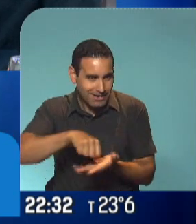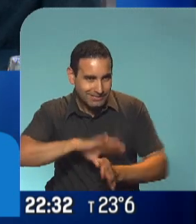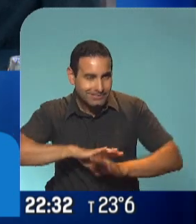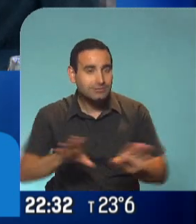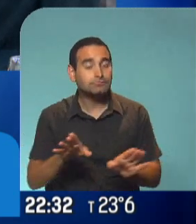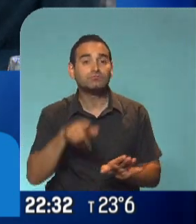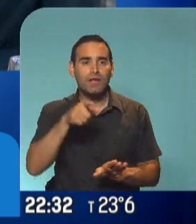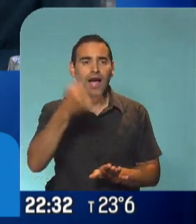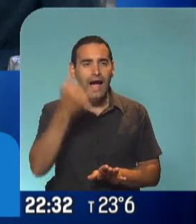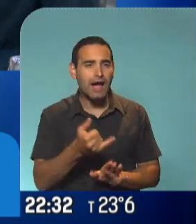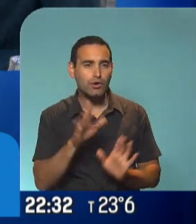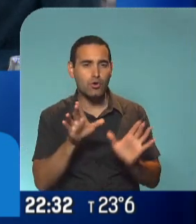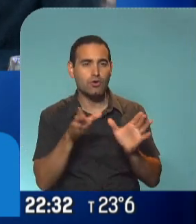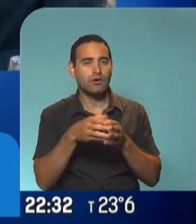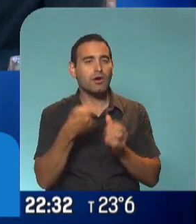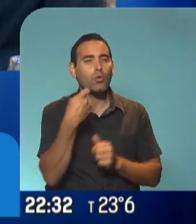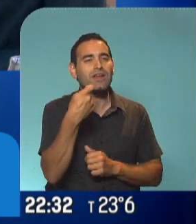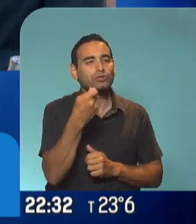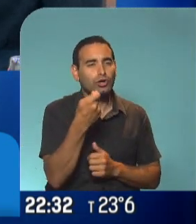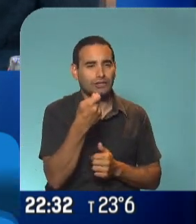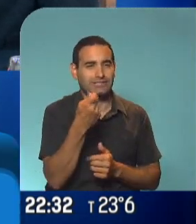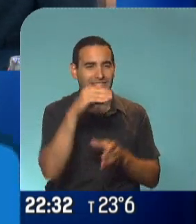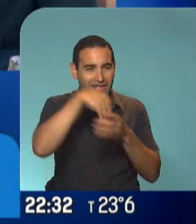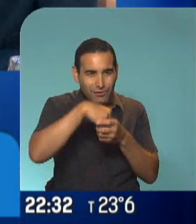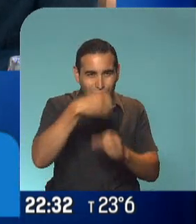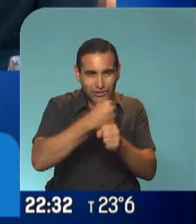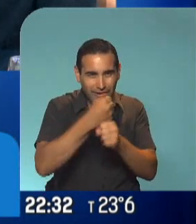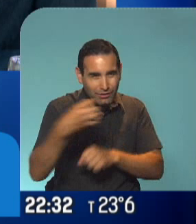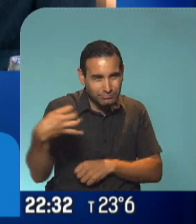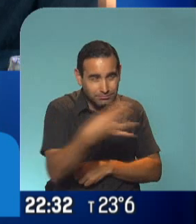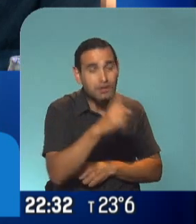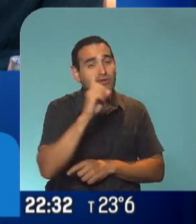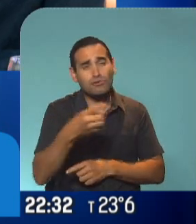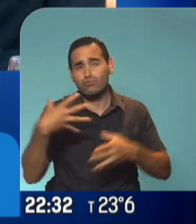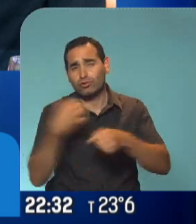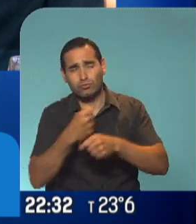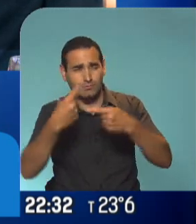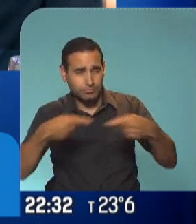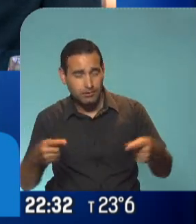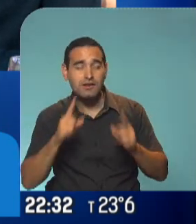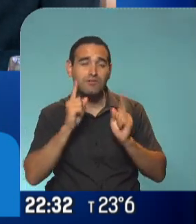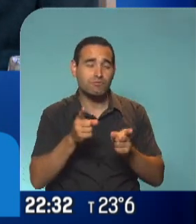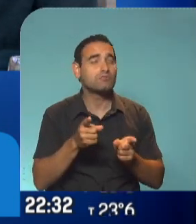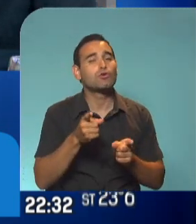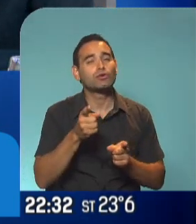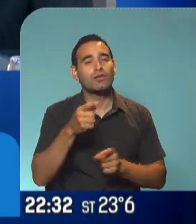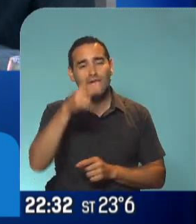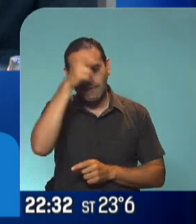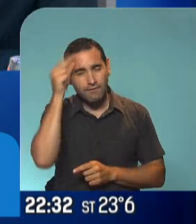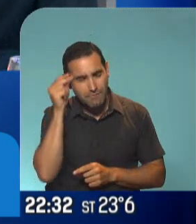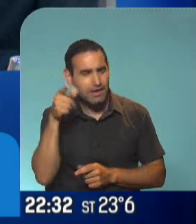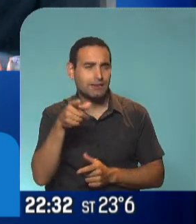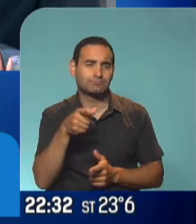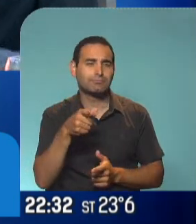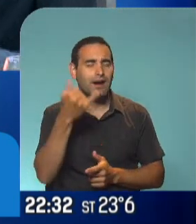hay regímenes dentro de ese tipo de mundo laboral, como es también el mundo laboral de los transportistas, como también el de las enfermeras, lo que se